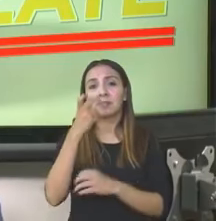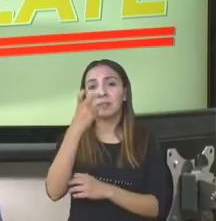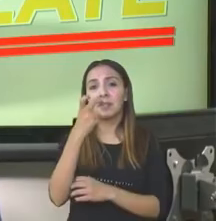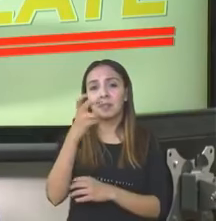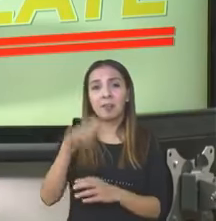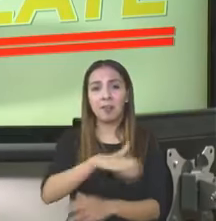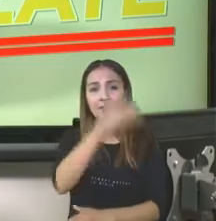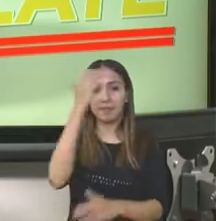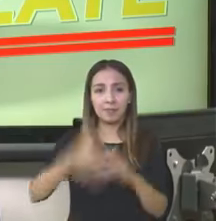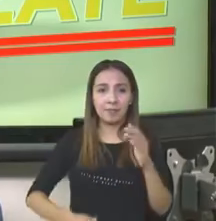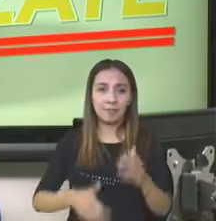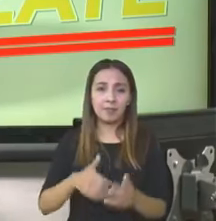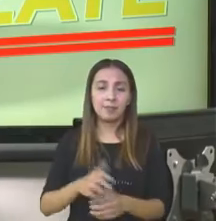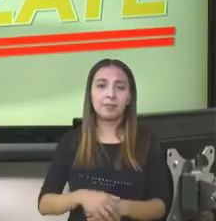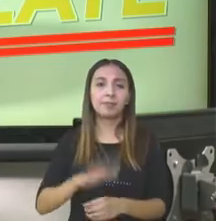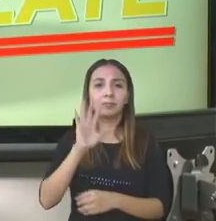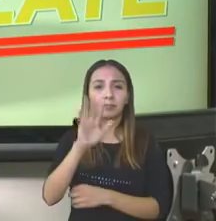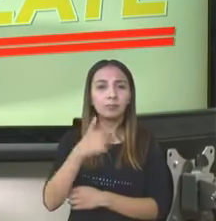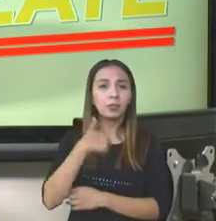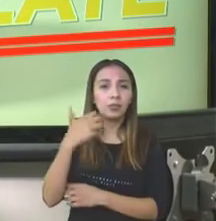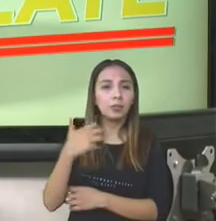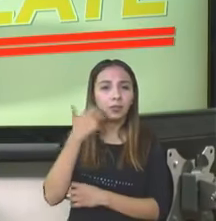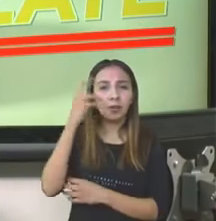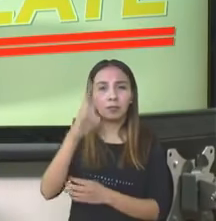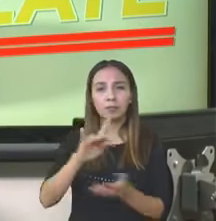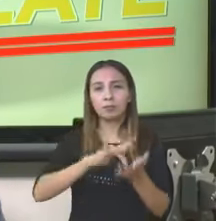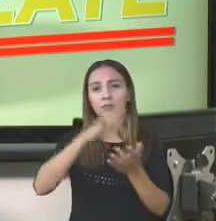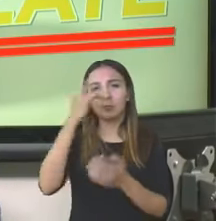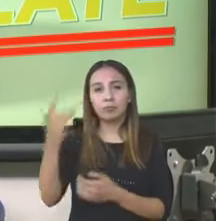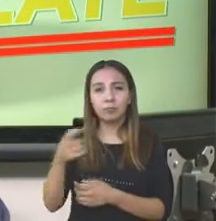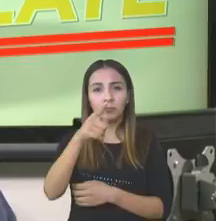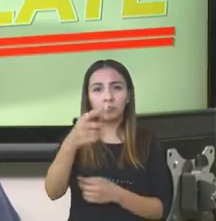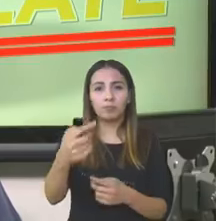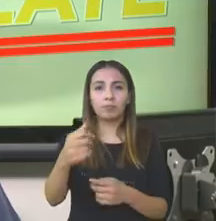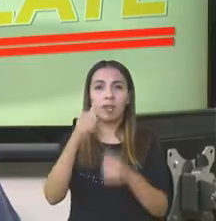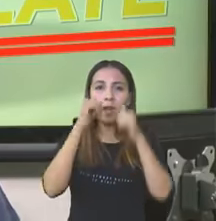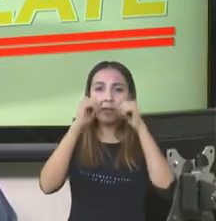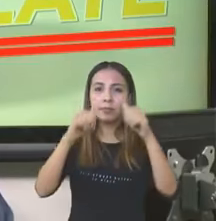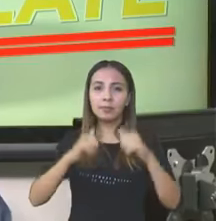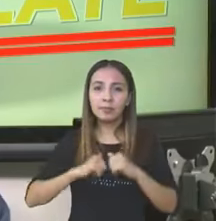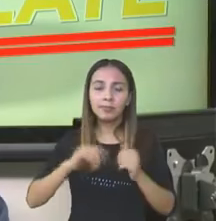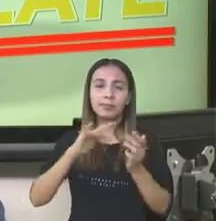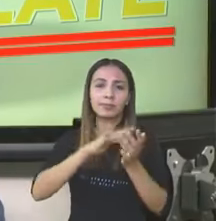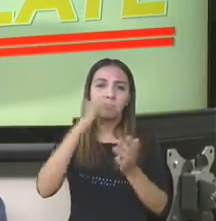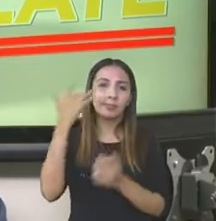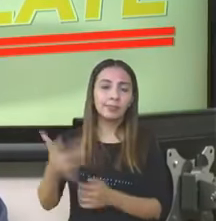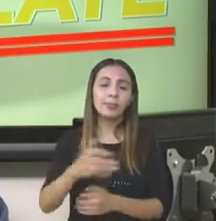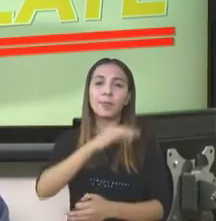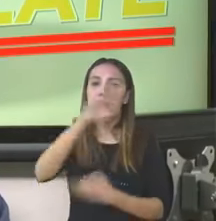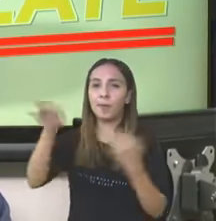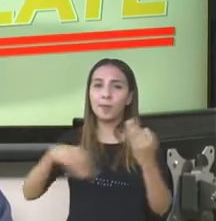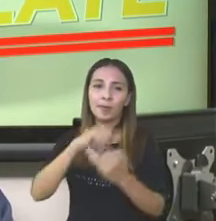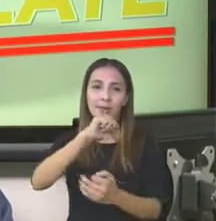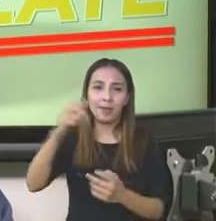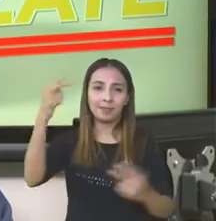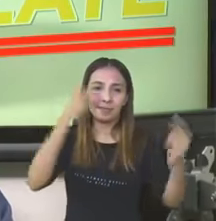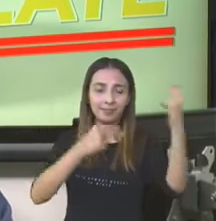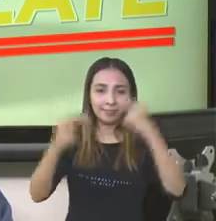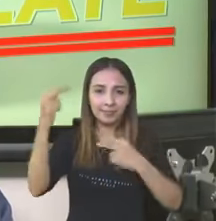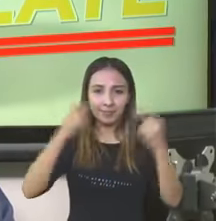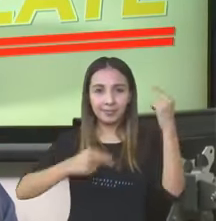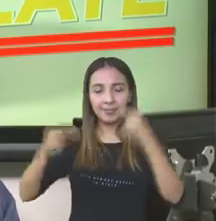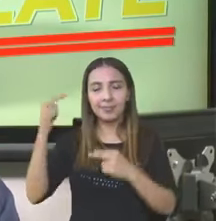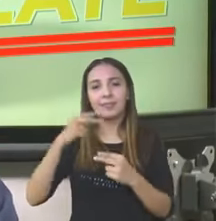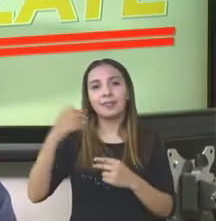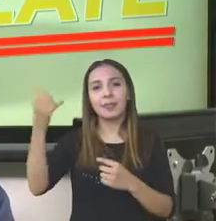llegamos al final. Quiero agradecerle a usted el favor de su atención, por supuesto a todos los que nos hicieron el favor de